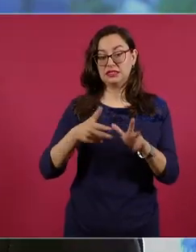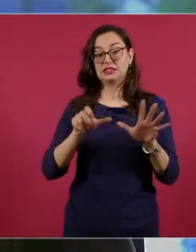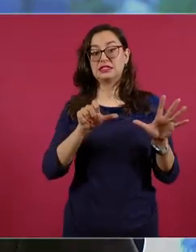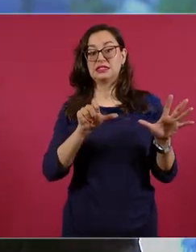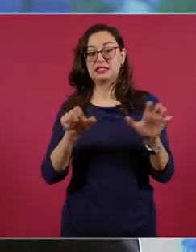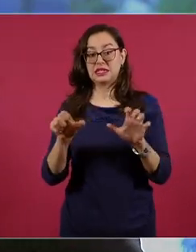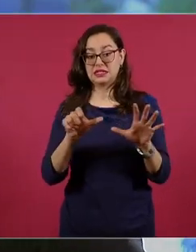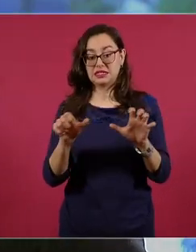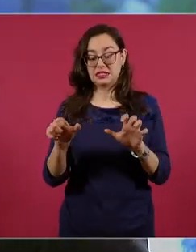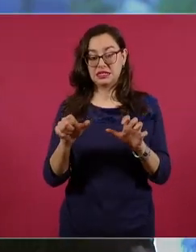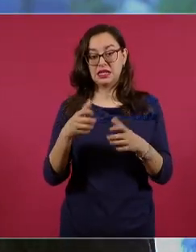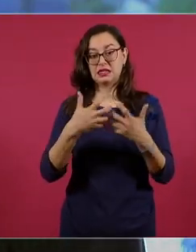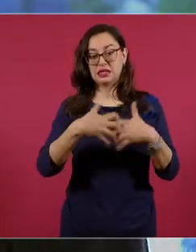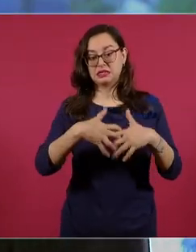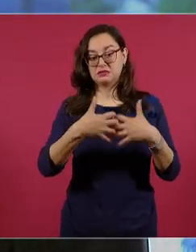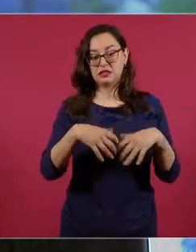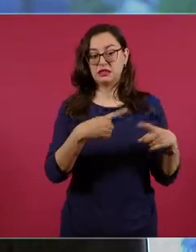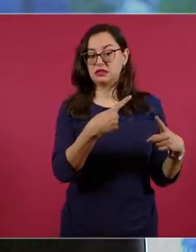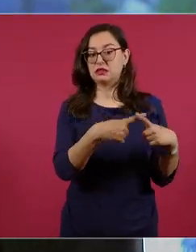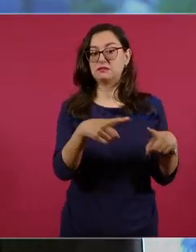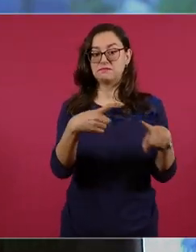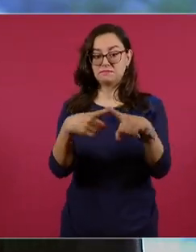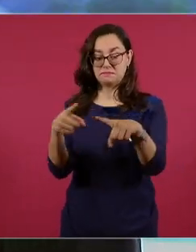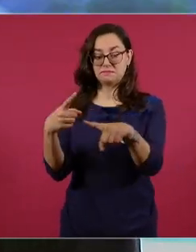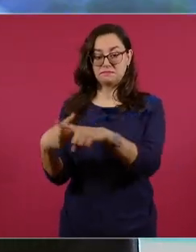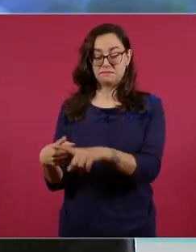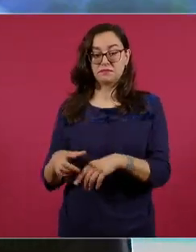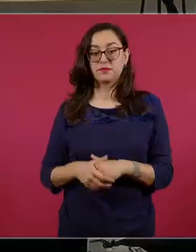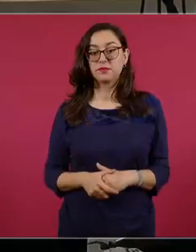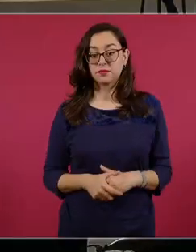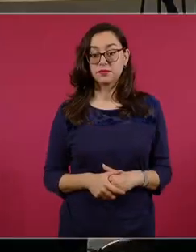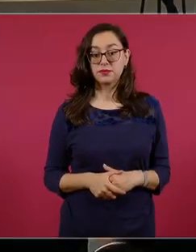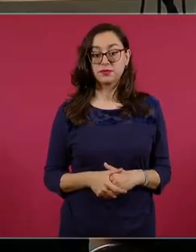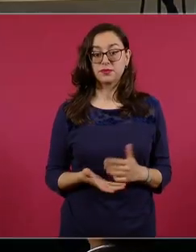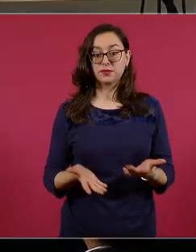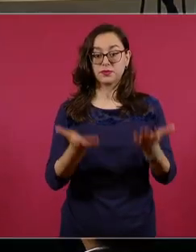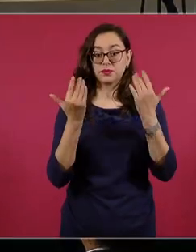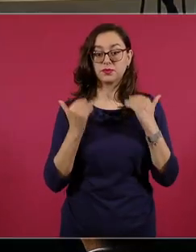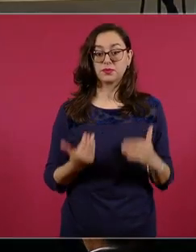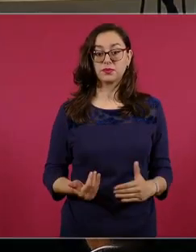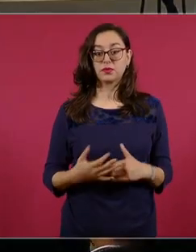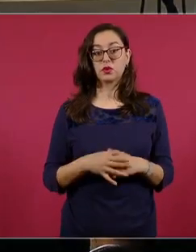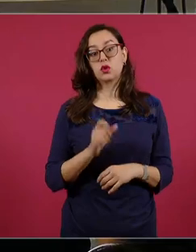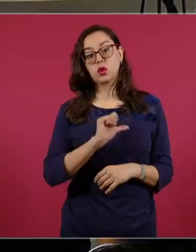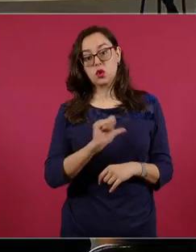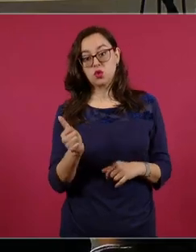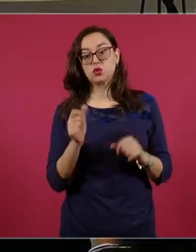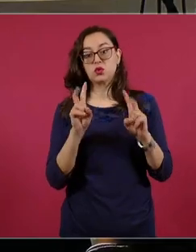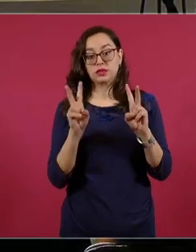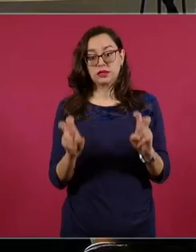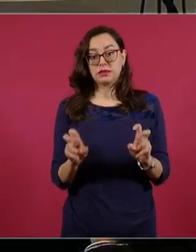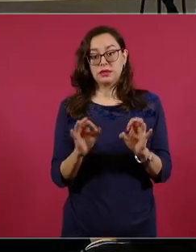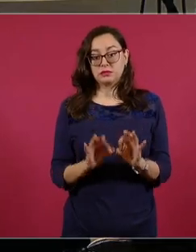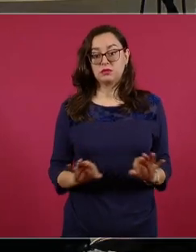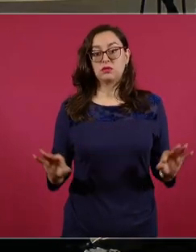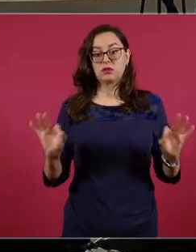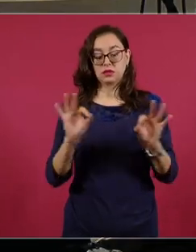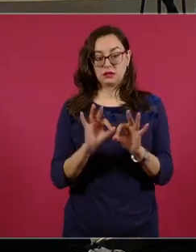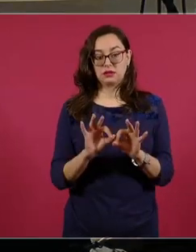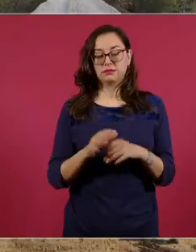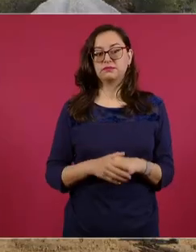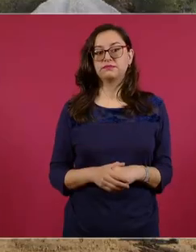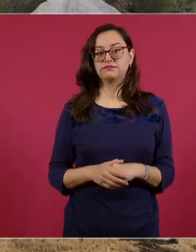de maquinaria mayor. La siguiente, por favor. La otra línea que nos une con